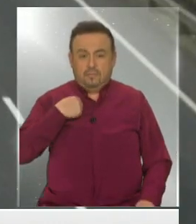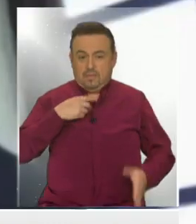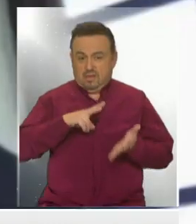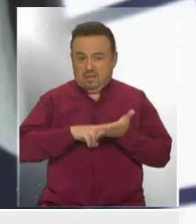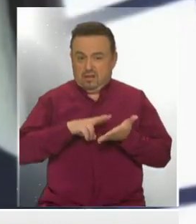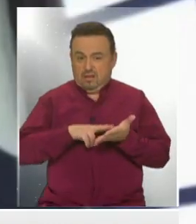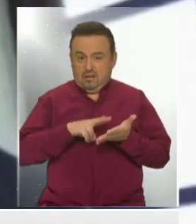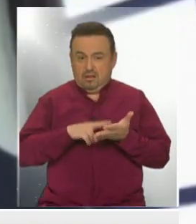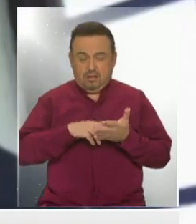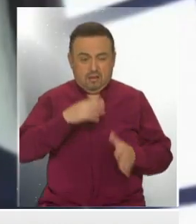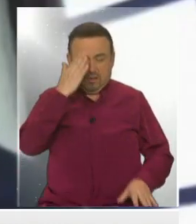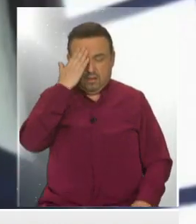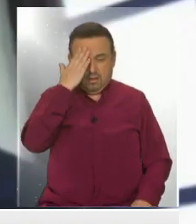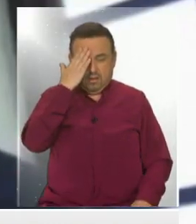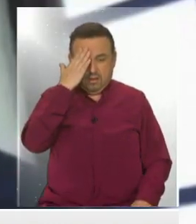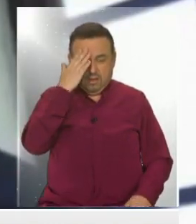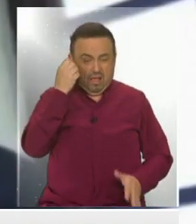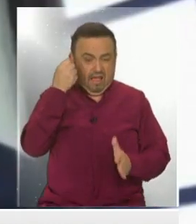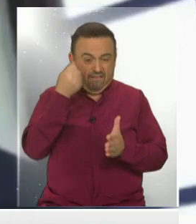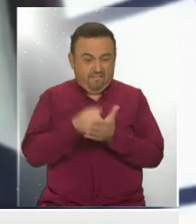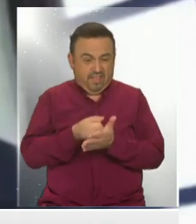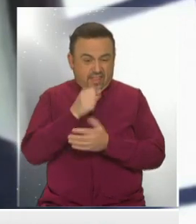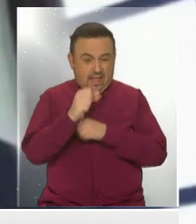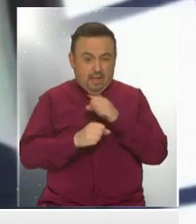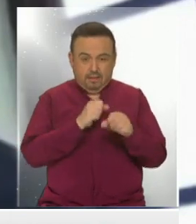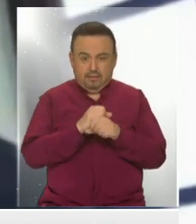verdad estoy mentalizada que hasta fin de año